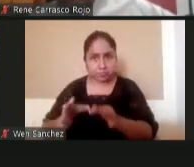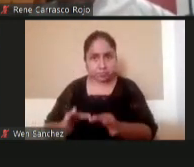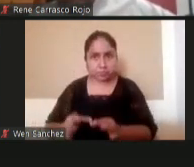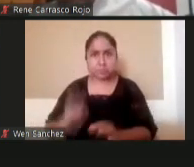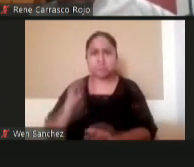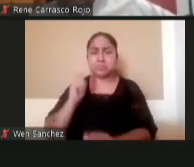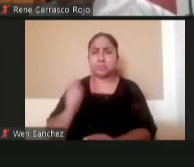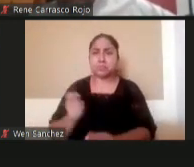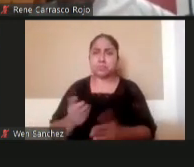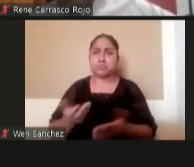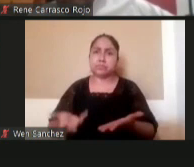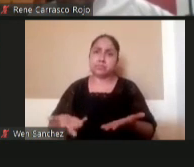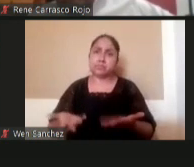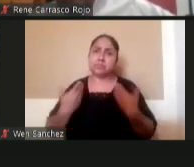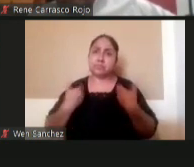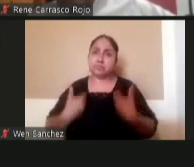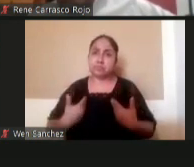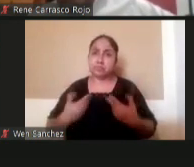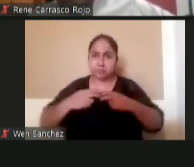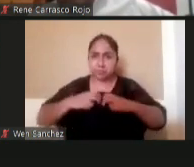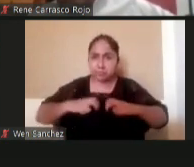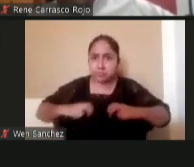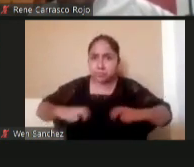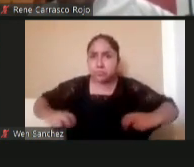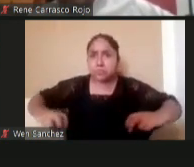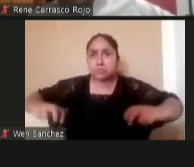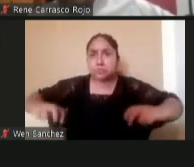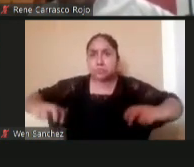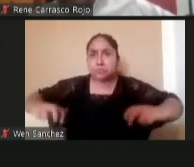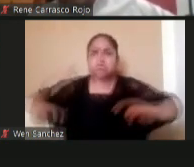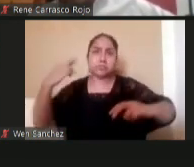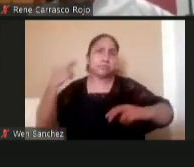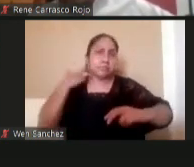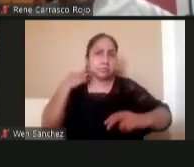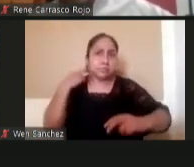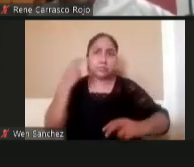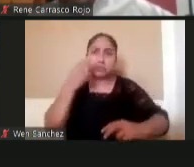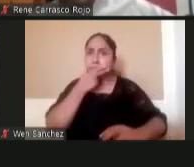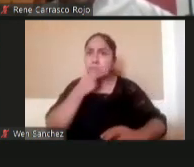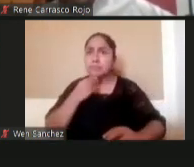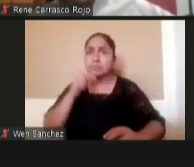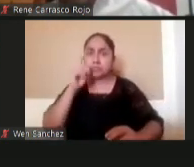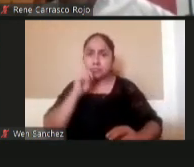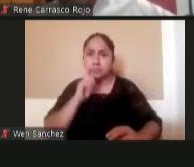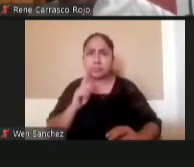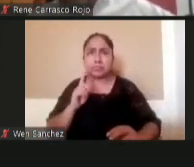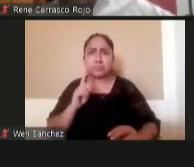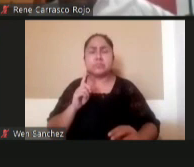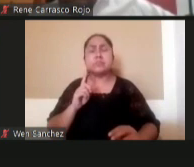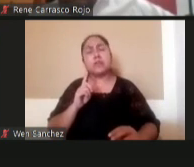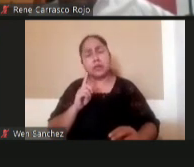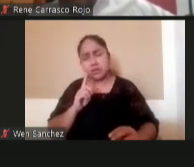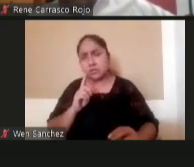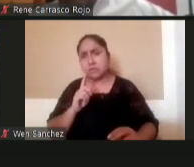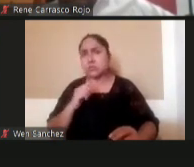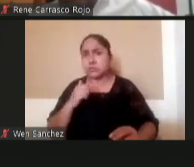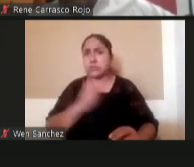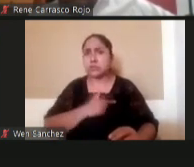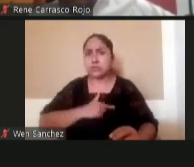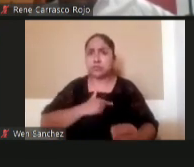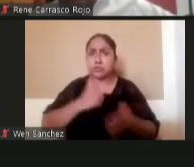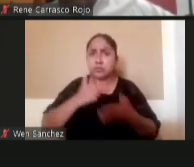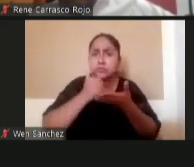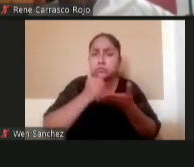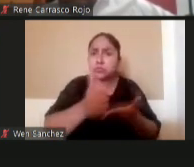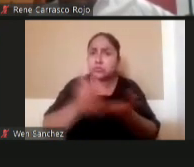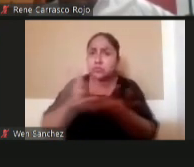estamos interesados en atender las demandas de la ciudadanía. Esto deriva en